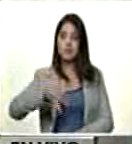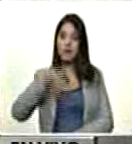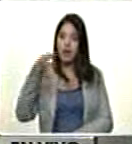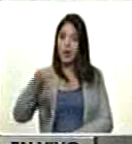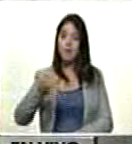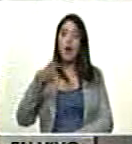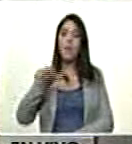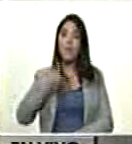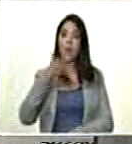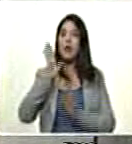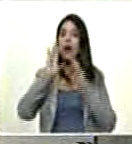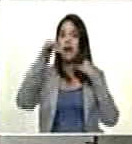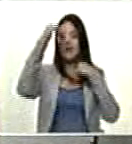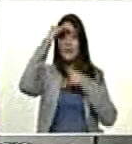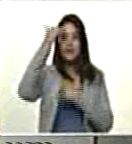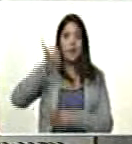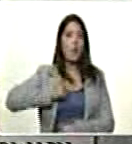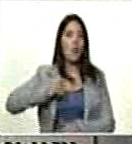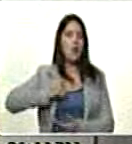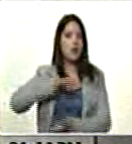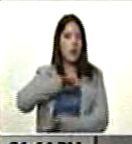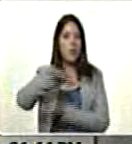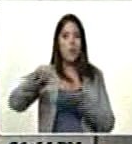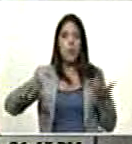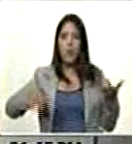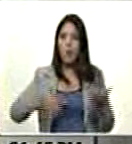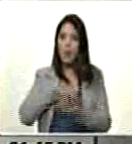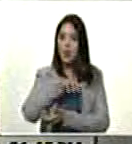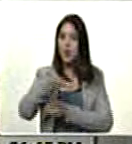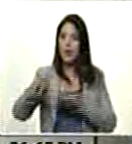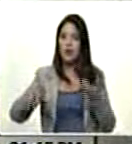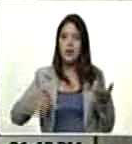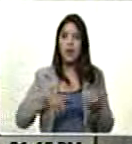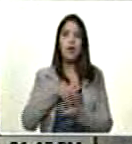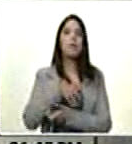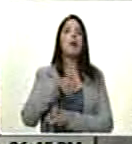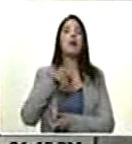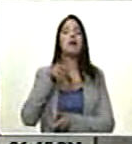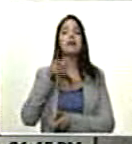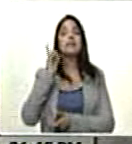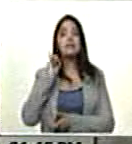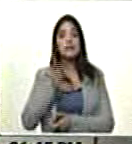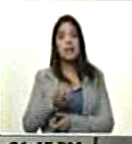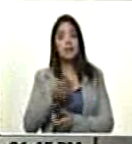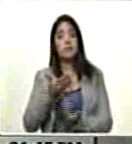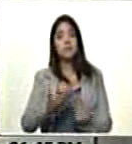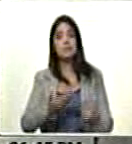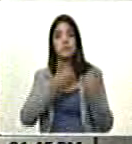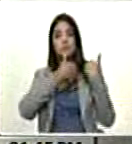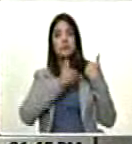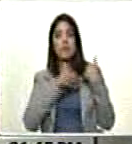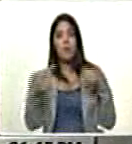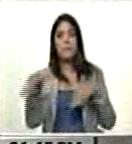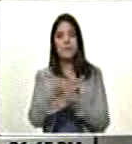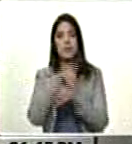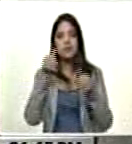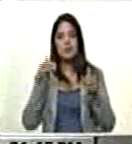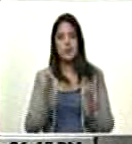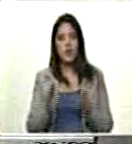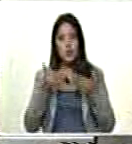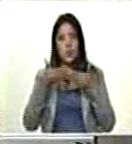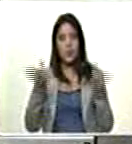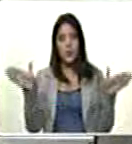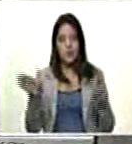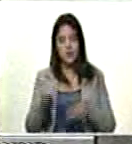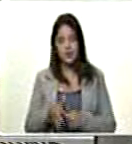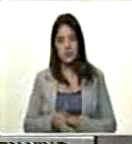atender cualquier situación que se pueda presentar y que sea de la competencia del Ministerio Público. Por su